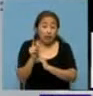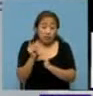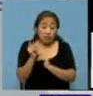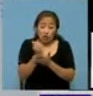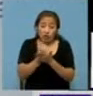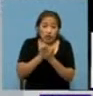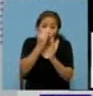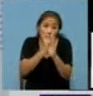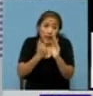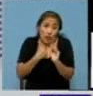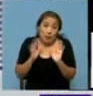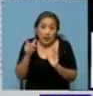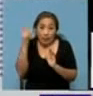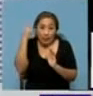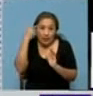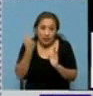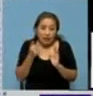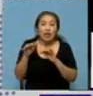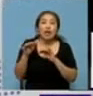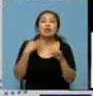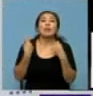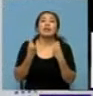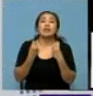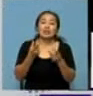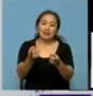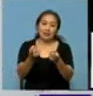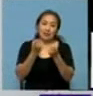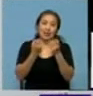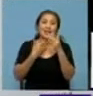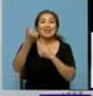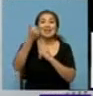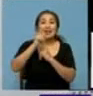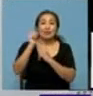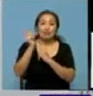el gobierno y esto implica que la movilidad vaya con 6 meses de atraso.